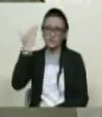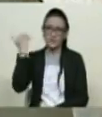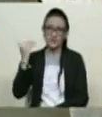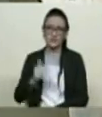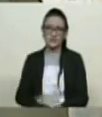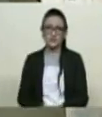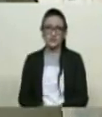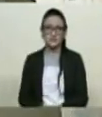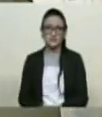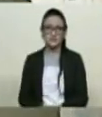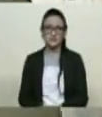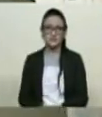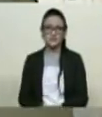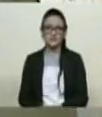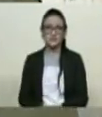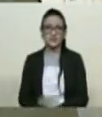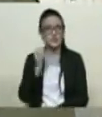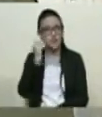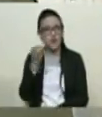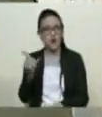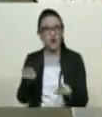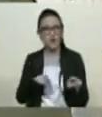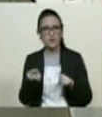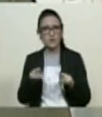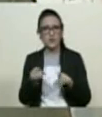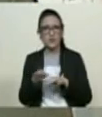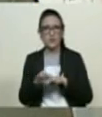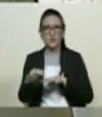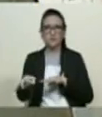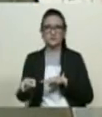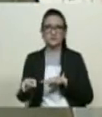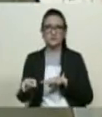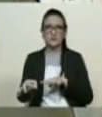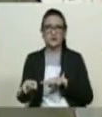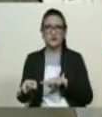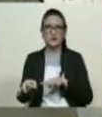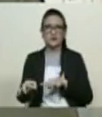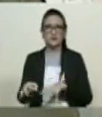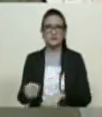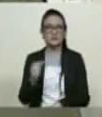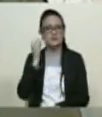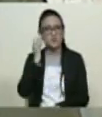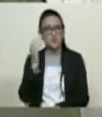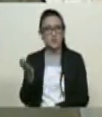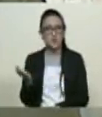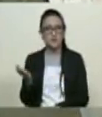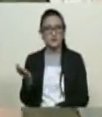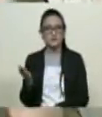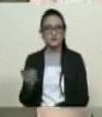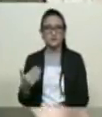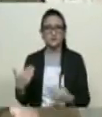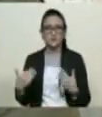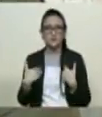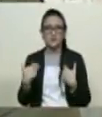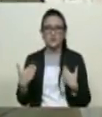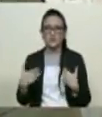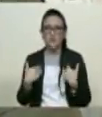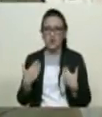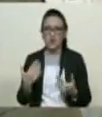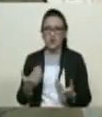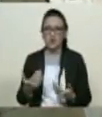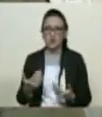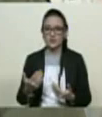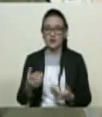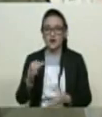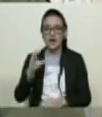Y a esta coordinadora municipal, ella sufrió en medio de esas refriegas un